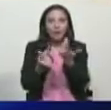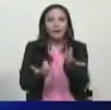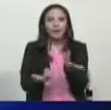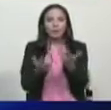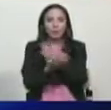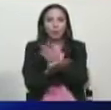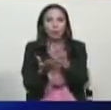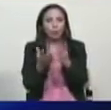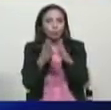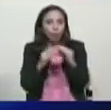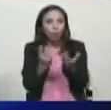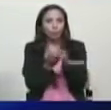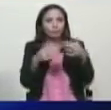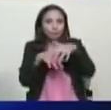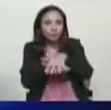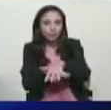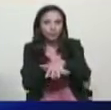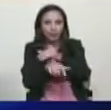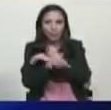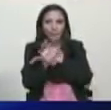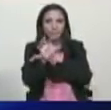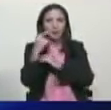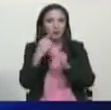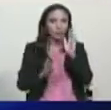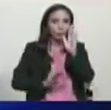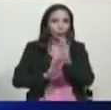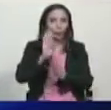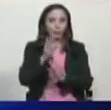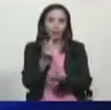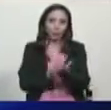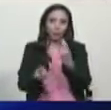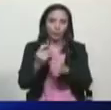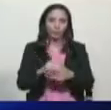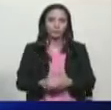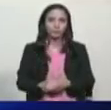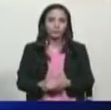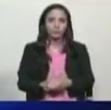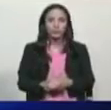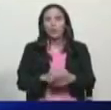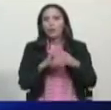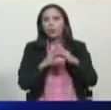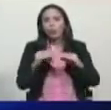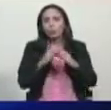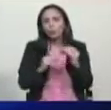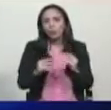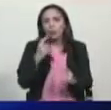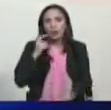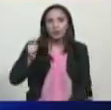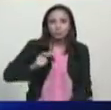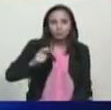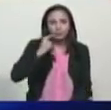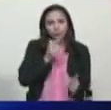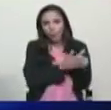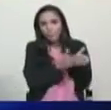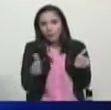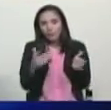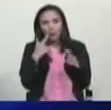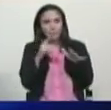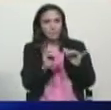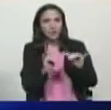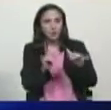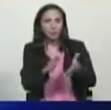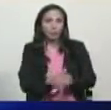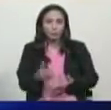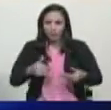riquezas integrales para el país y la satisfacción de la necesidad venezolana en el primer orden, allí. Ese